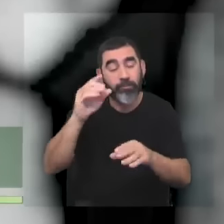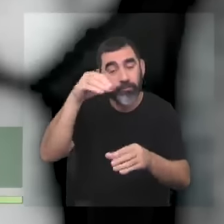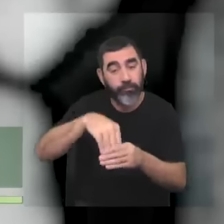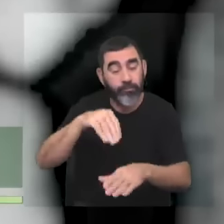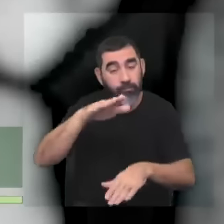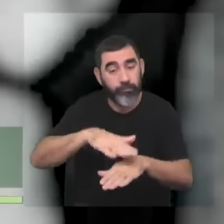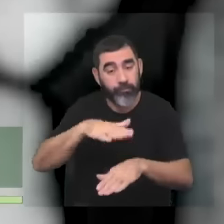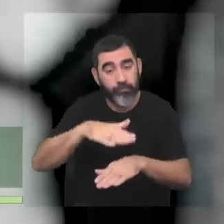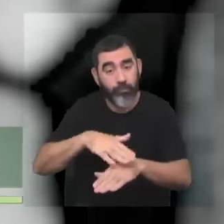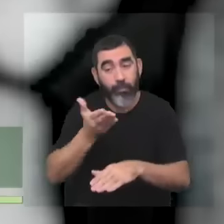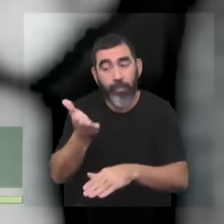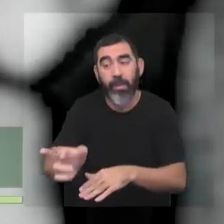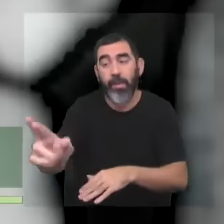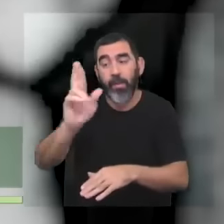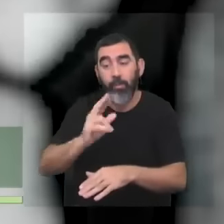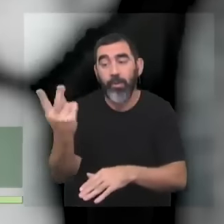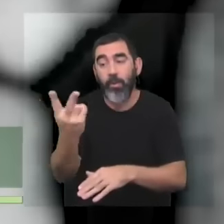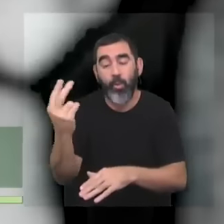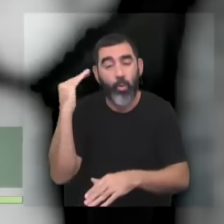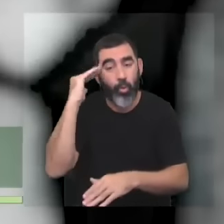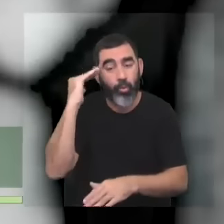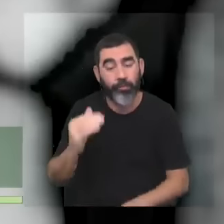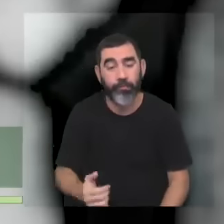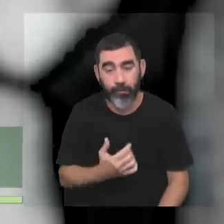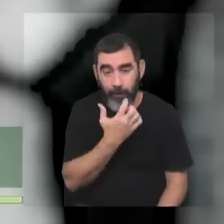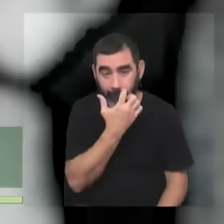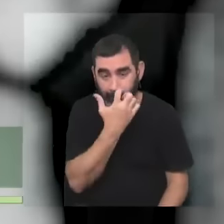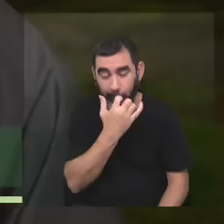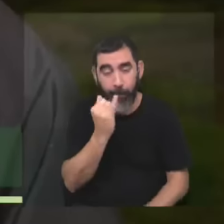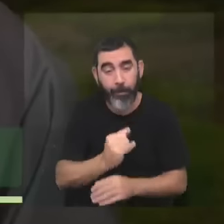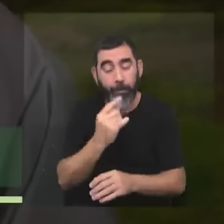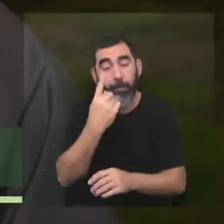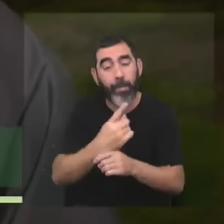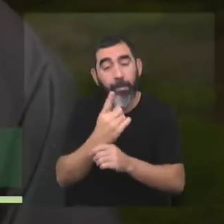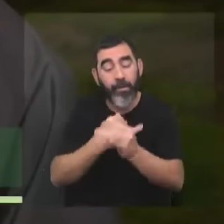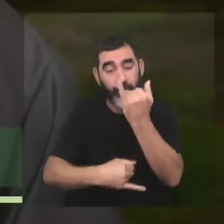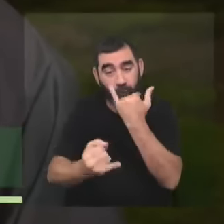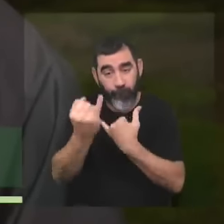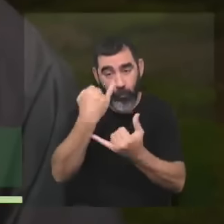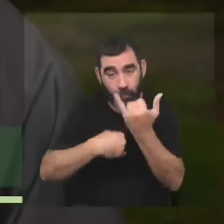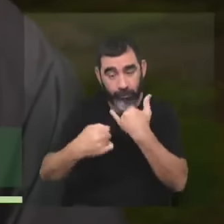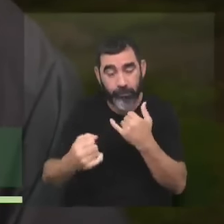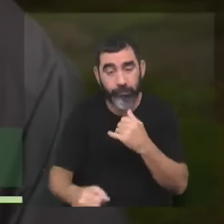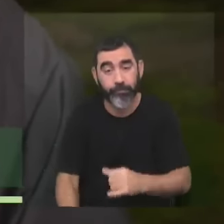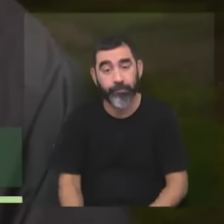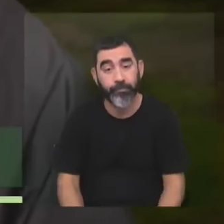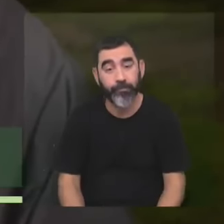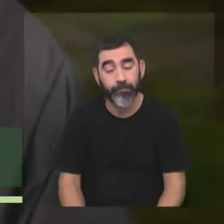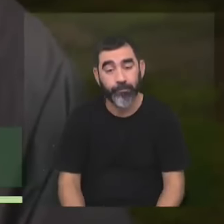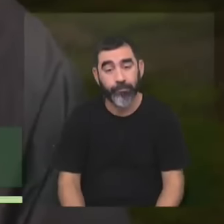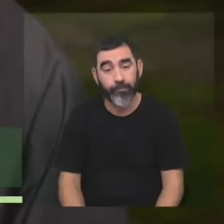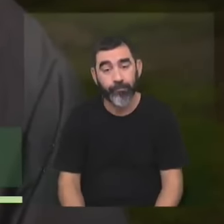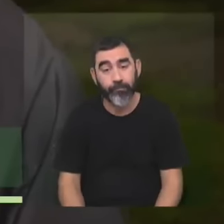el asunto y pida respuestas a bertolotti y Díaz el primer dato que que surge de un tribunal de